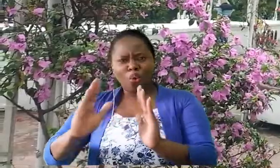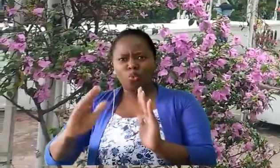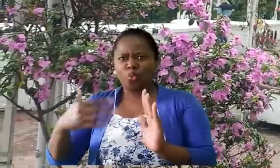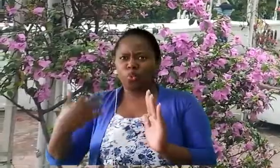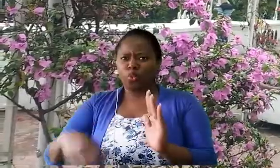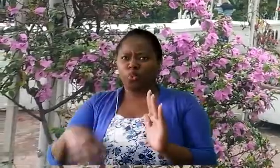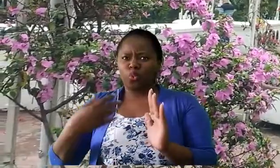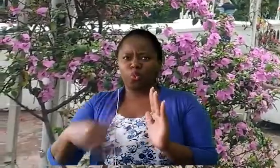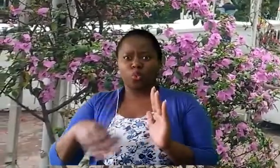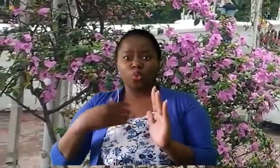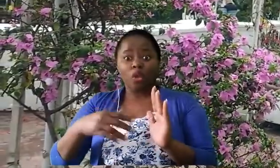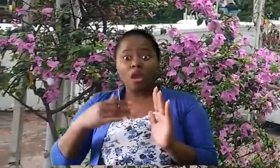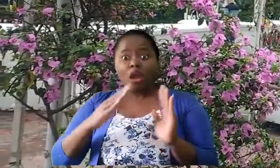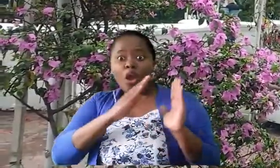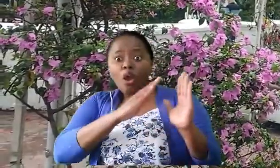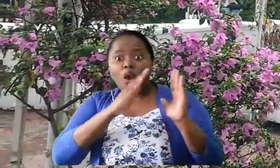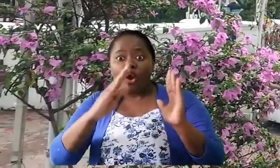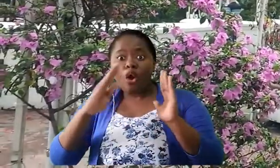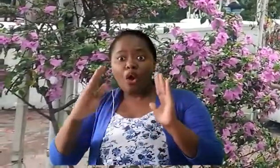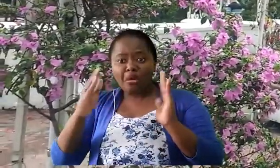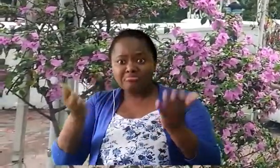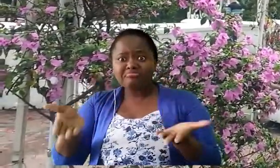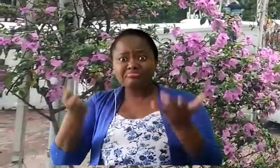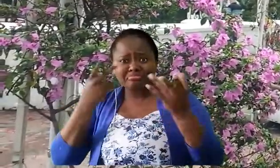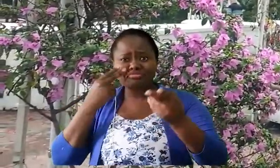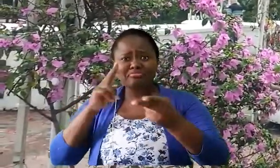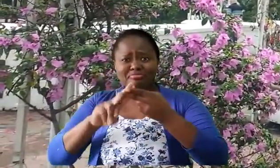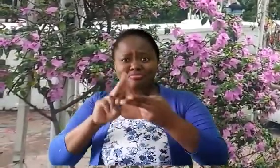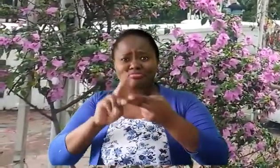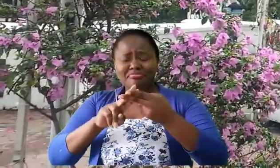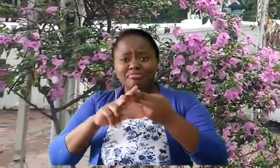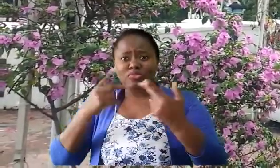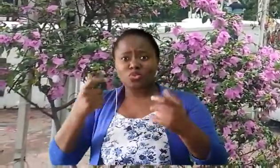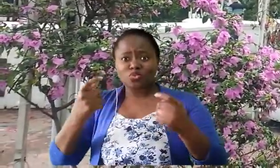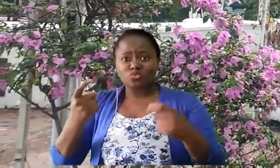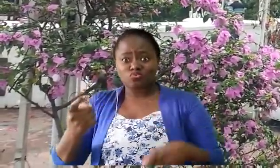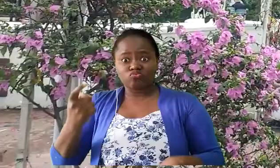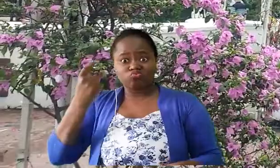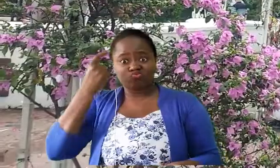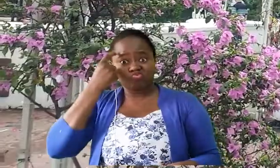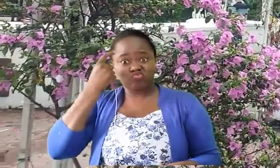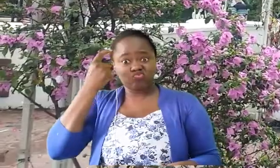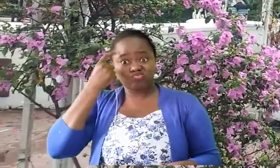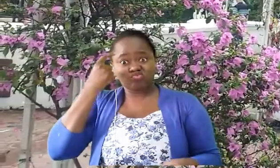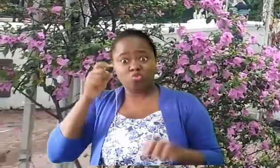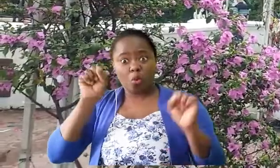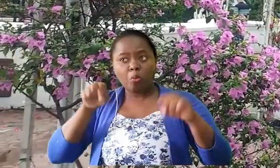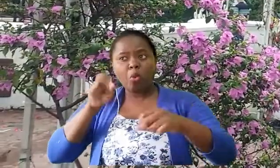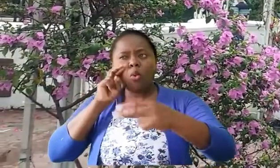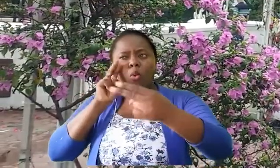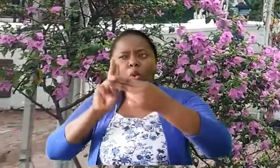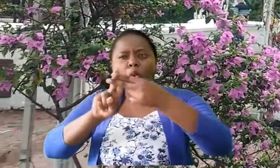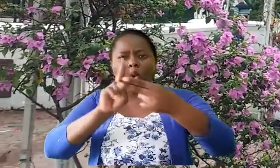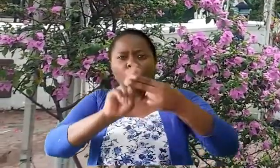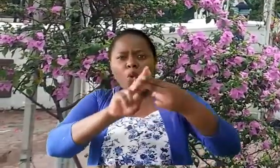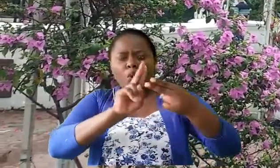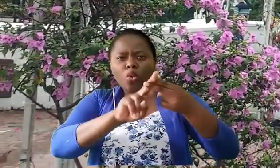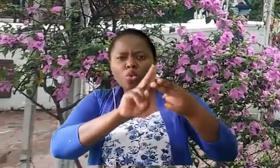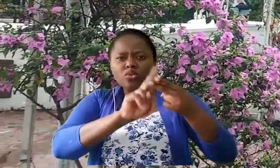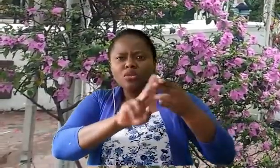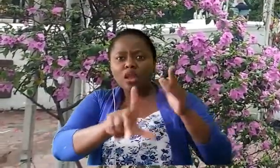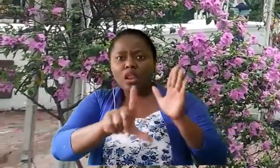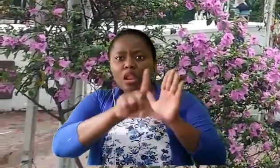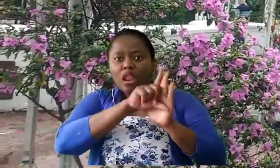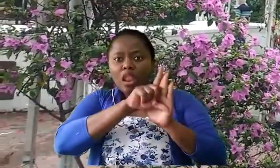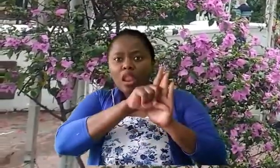es decir, existe también la inteligibilidad. Podemos conocer las leyes con las que este